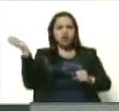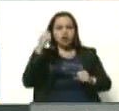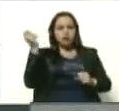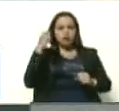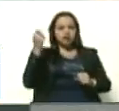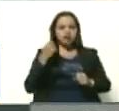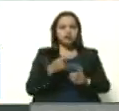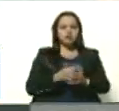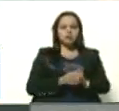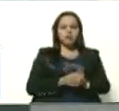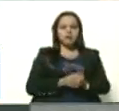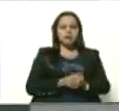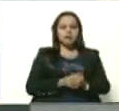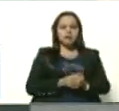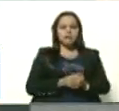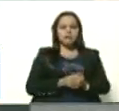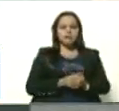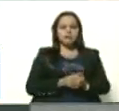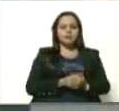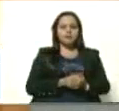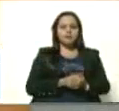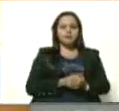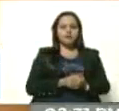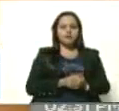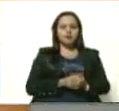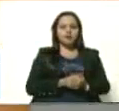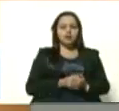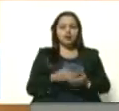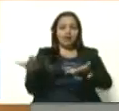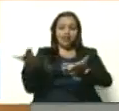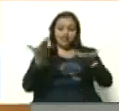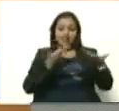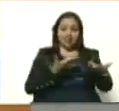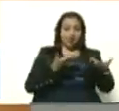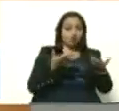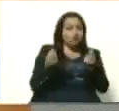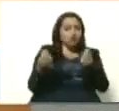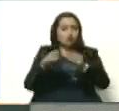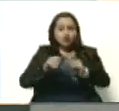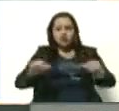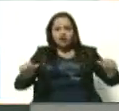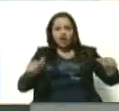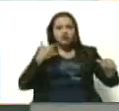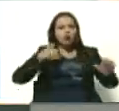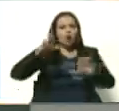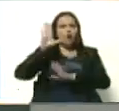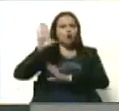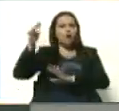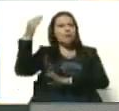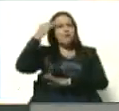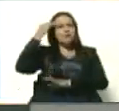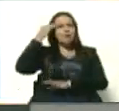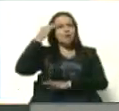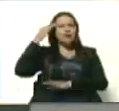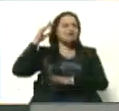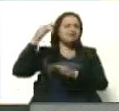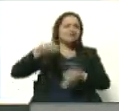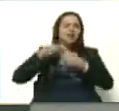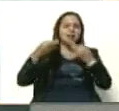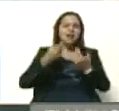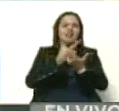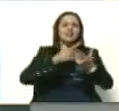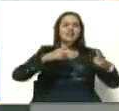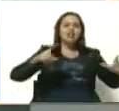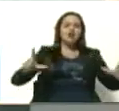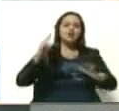centauros y las centauras de Apure que tanto dieron por esta tierra, juro por la memoria eterna del libertador Simón